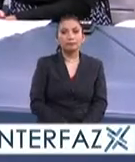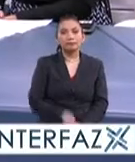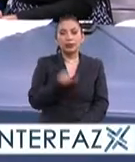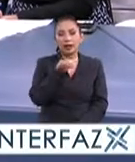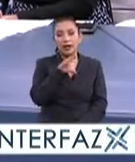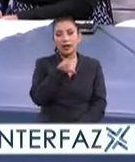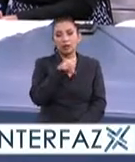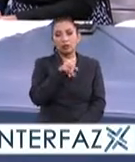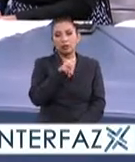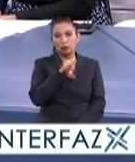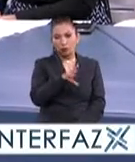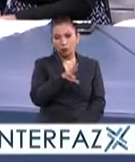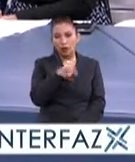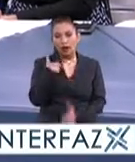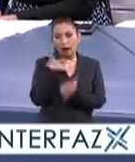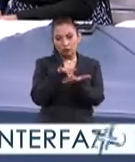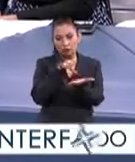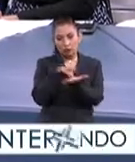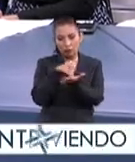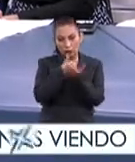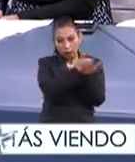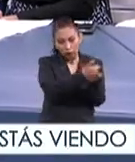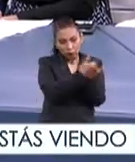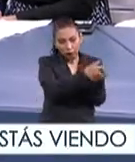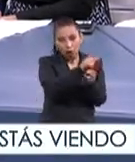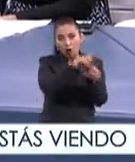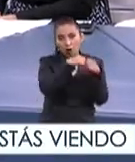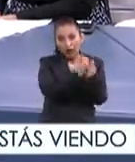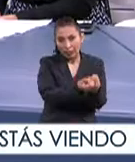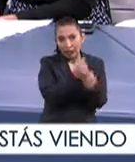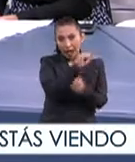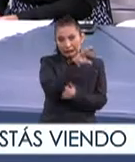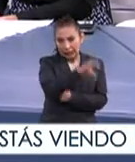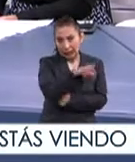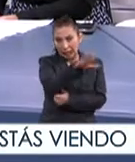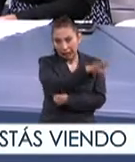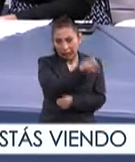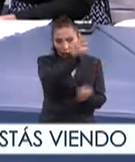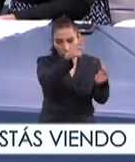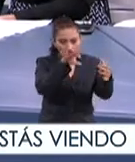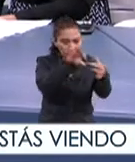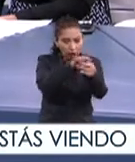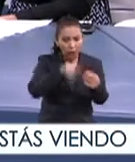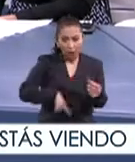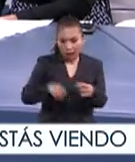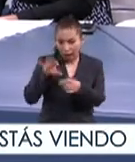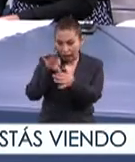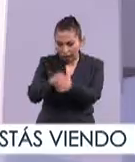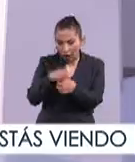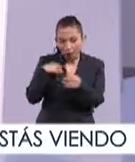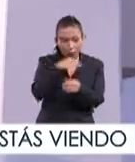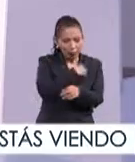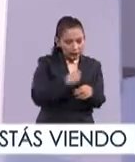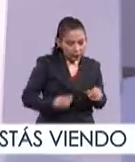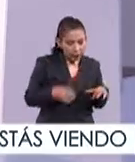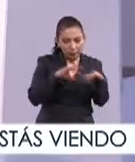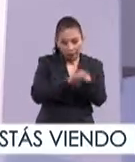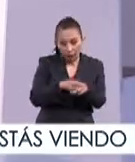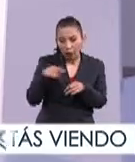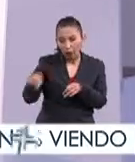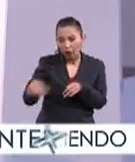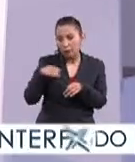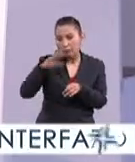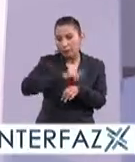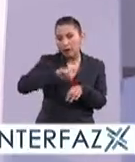ACNUR colabora sea con organizaciones de la sociedad civil, sea con el gobierno, con municipalidades, también con el